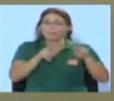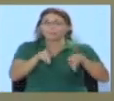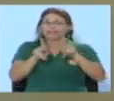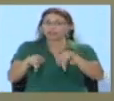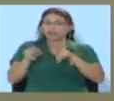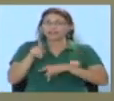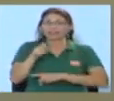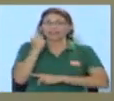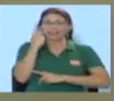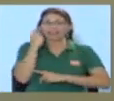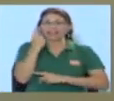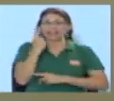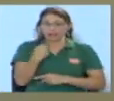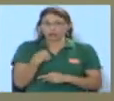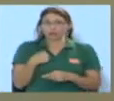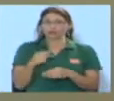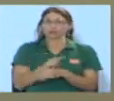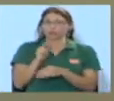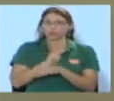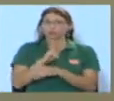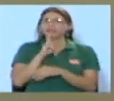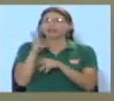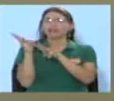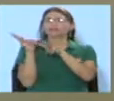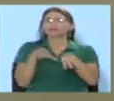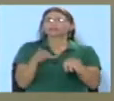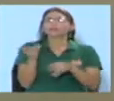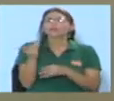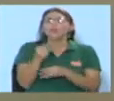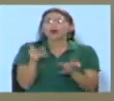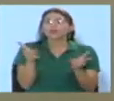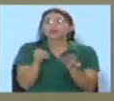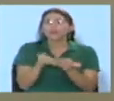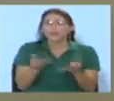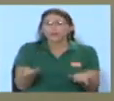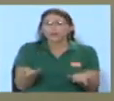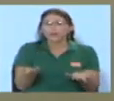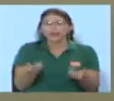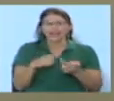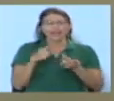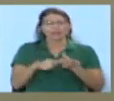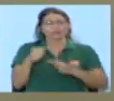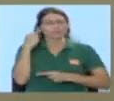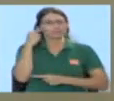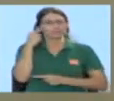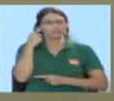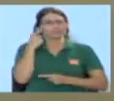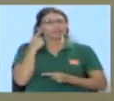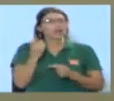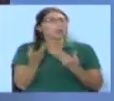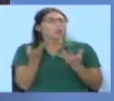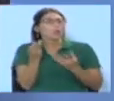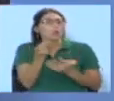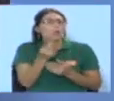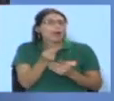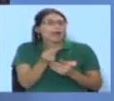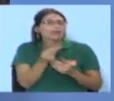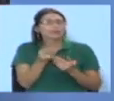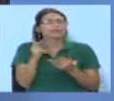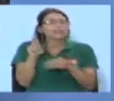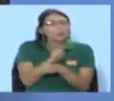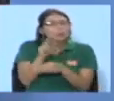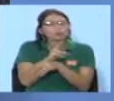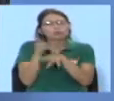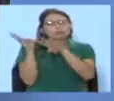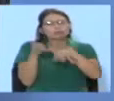cuánto es lo que yo en realidad consumo. Y eso nos lleva al tema de cuánto es el consumo mínimo promedio que debería de